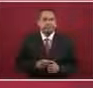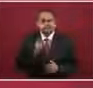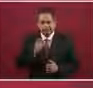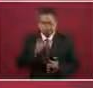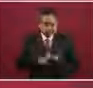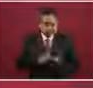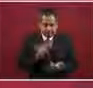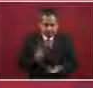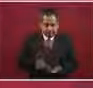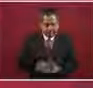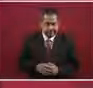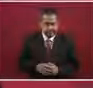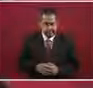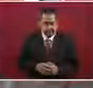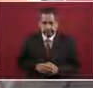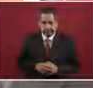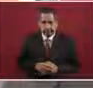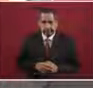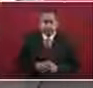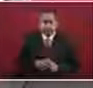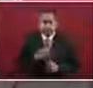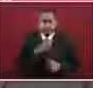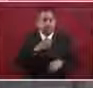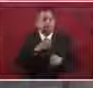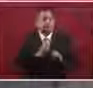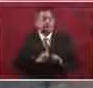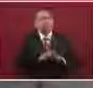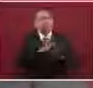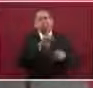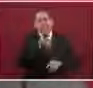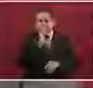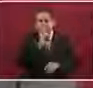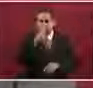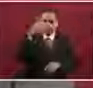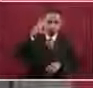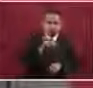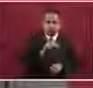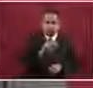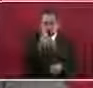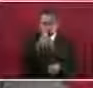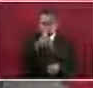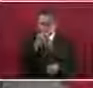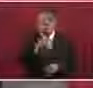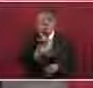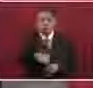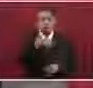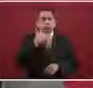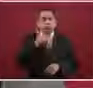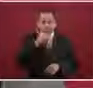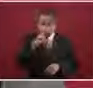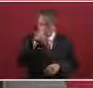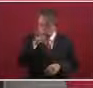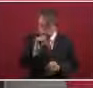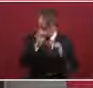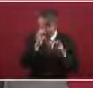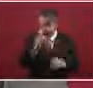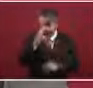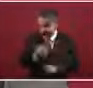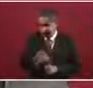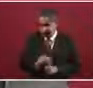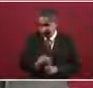de decir cero impunidad, cero corrupción.